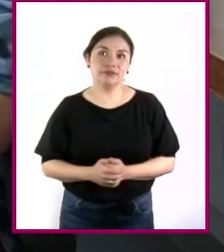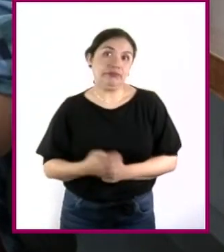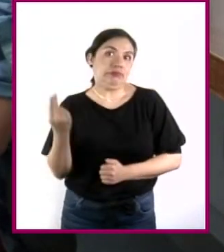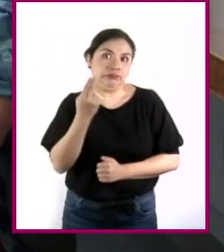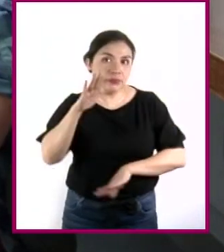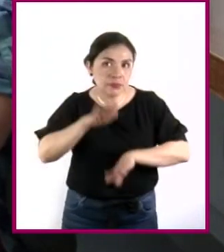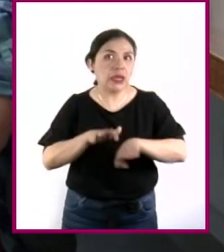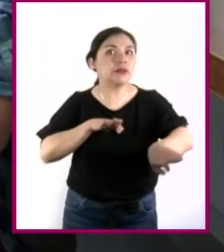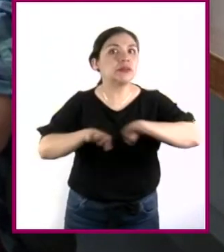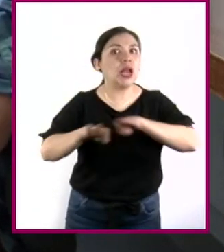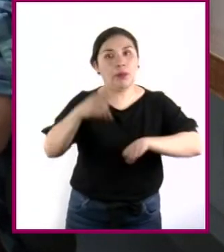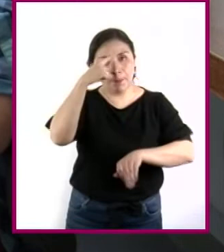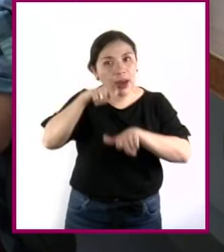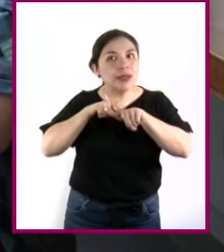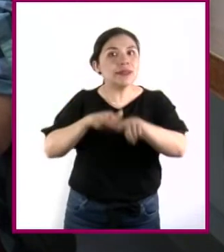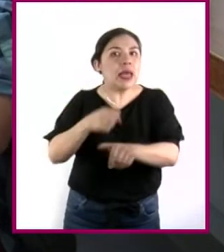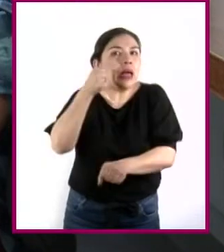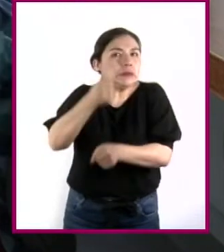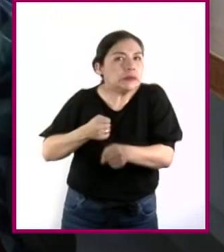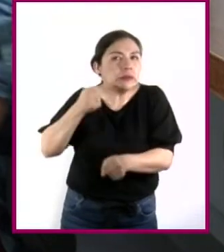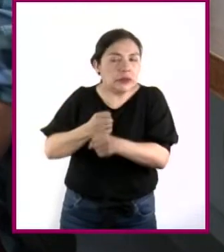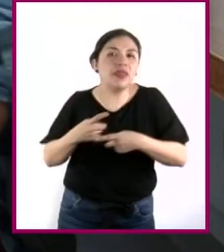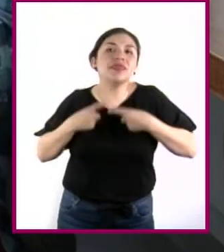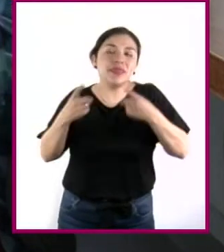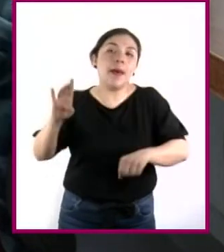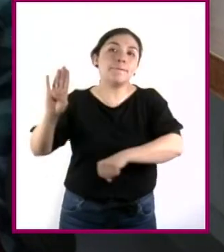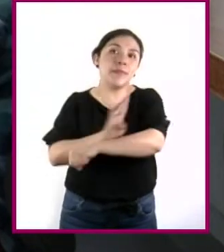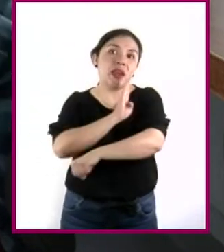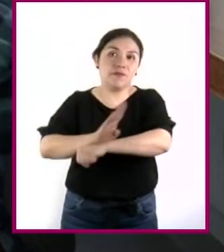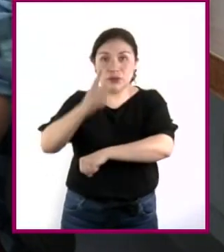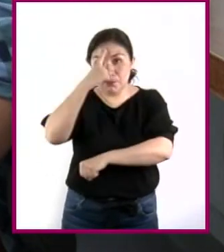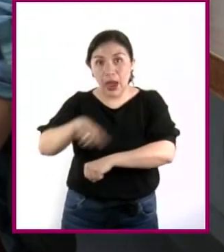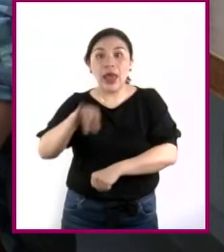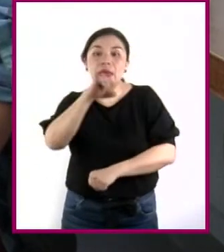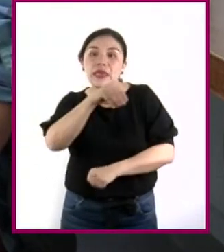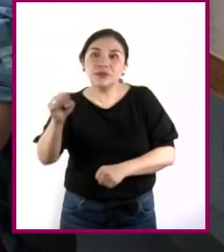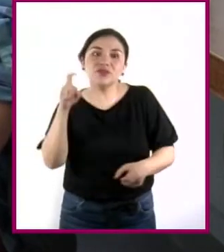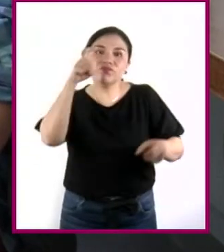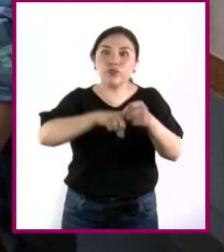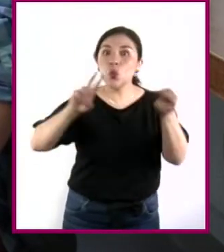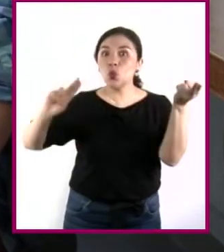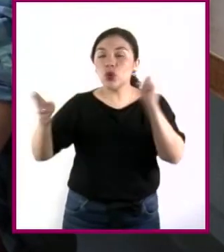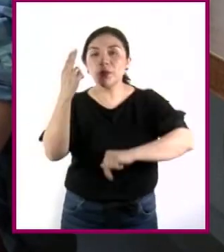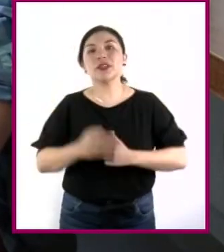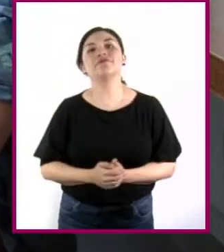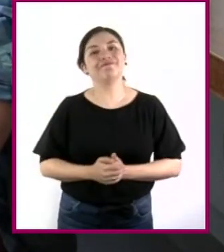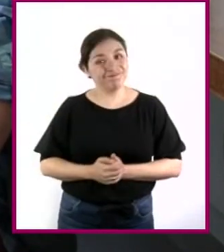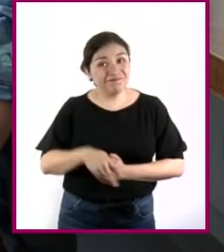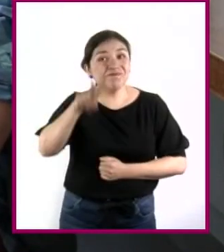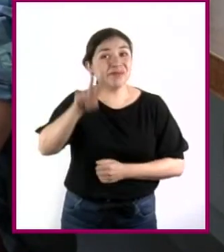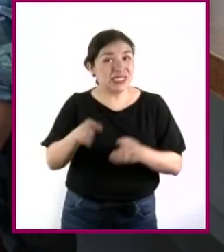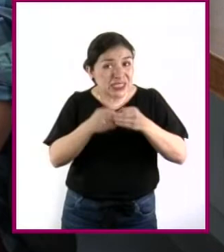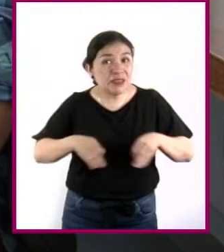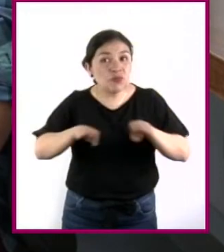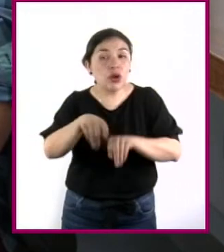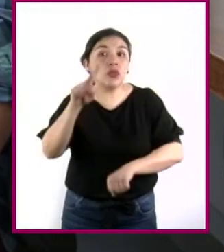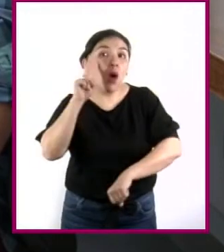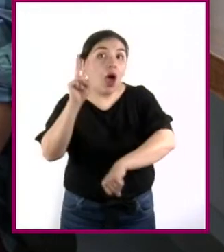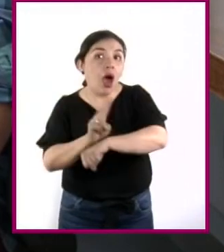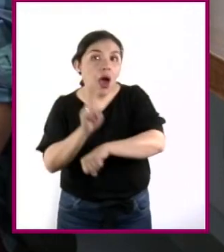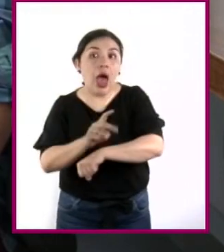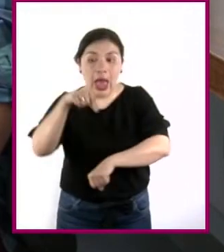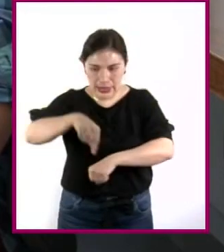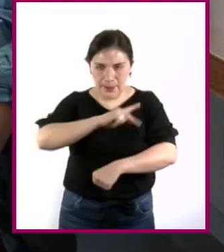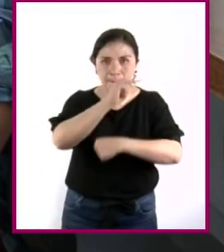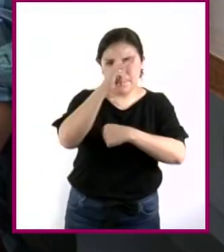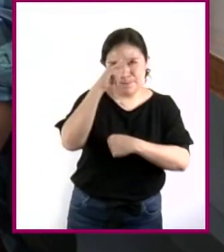seguir trabajando para que se mantengan estos beneficios de la seguridad social universal. También es importante que hayamos visto hacia afuera de nuestro